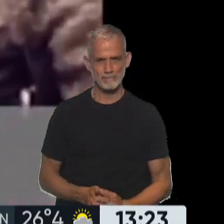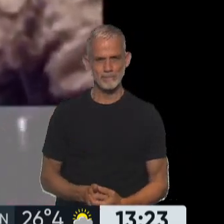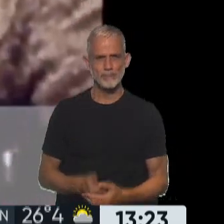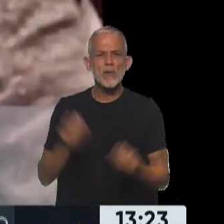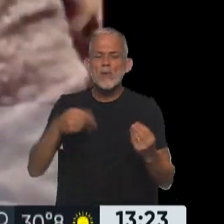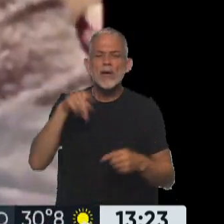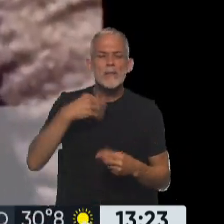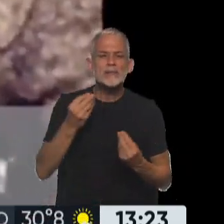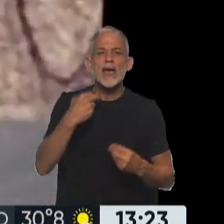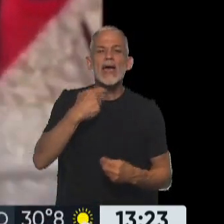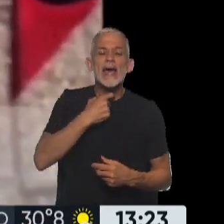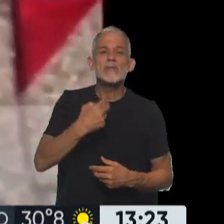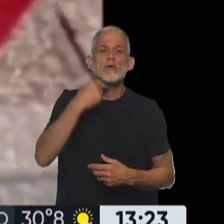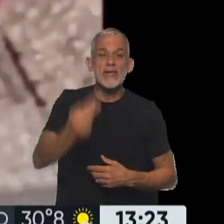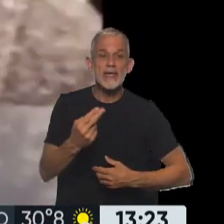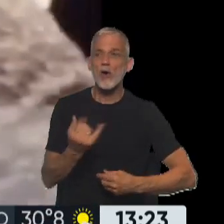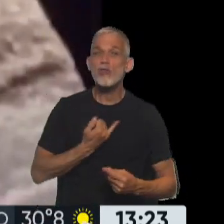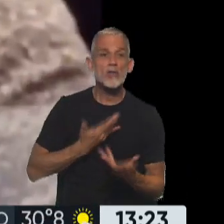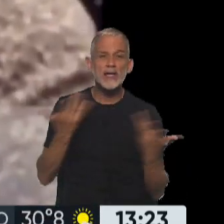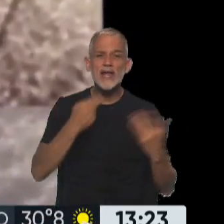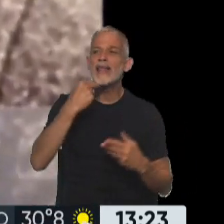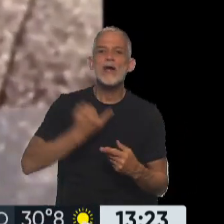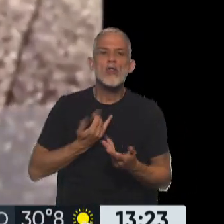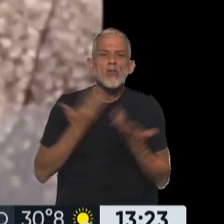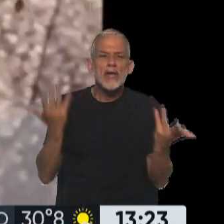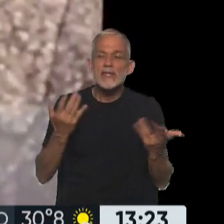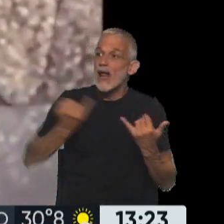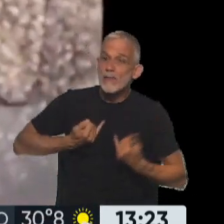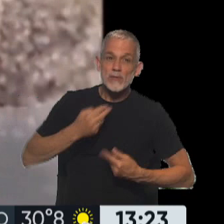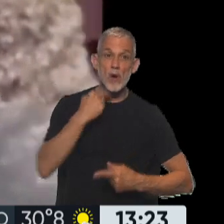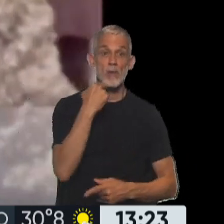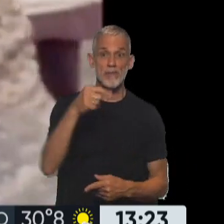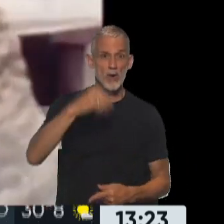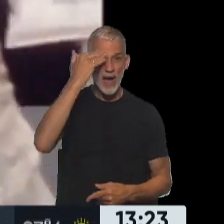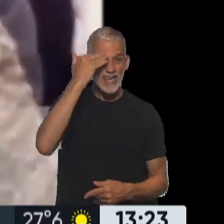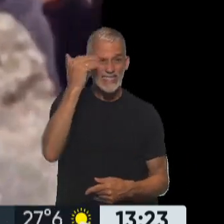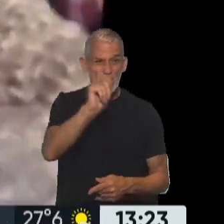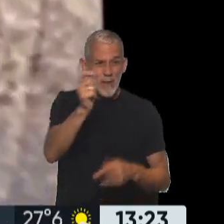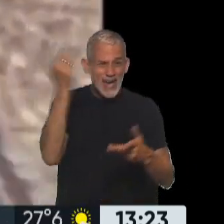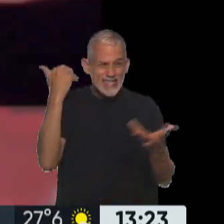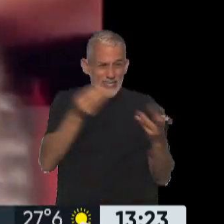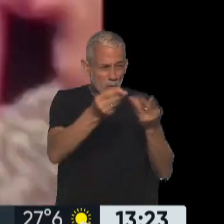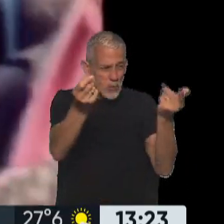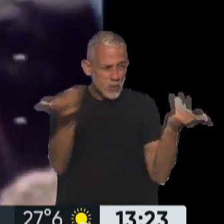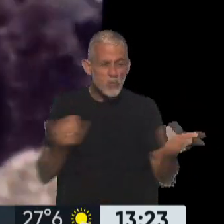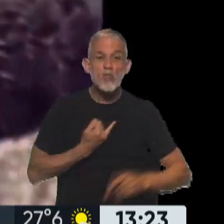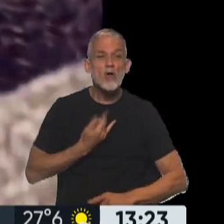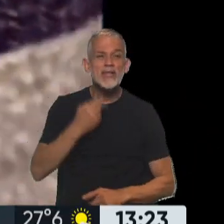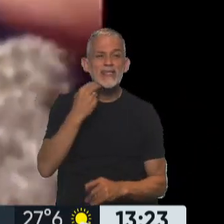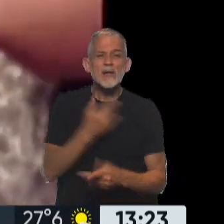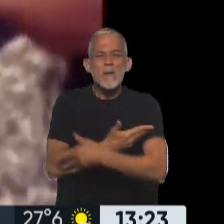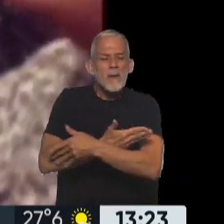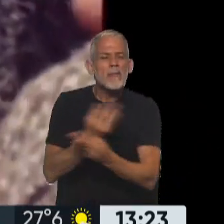Señora. Queremos nuestros hijos, que nos digan dónde están, por lo menos. Mi hijo hoy hace 15 meses. ¿Dónde están los